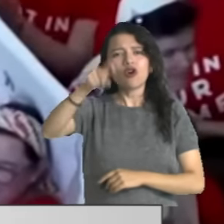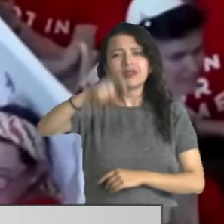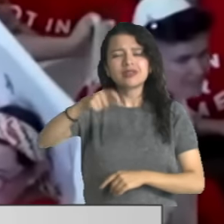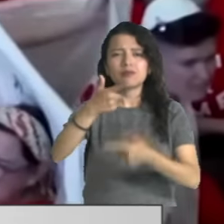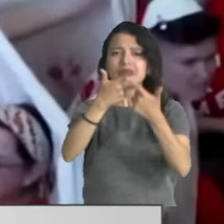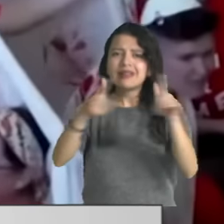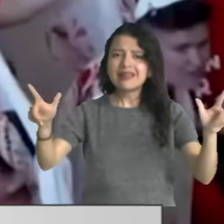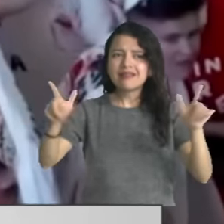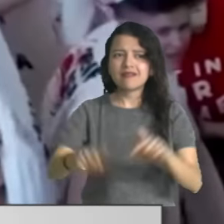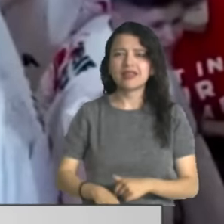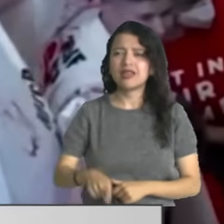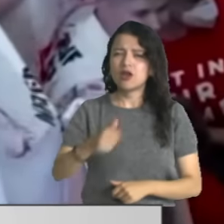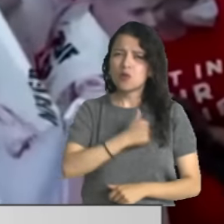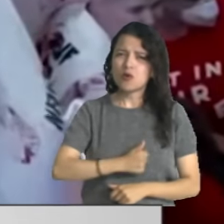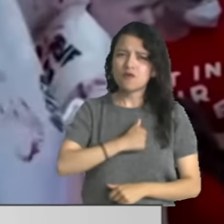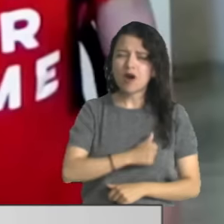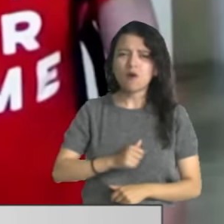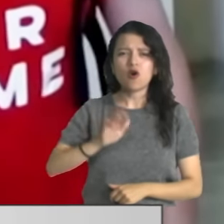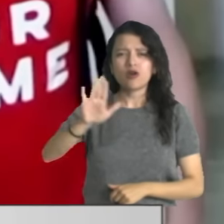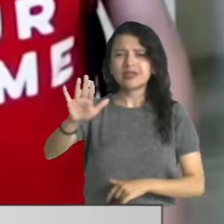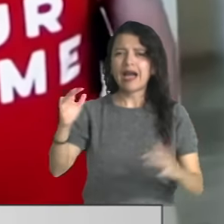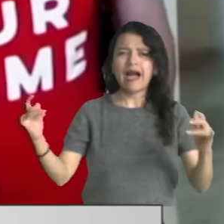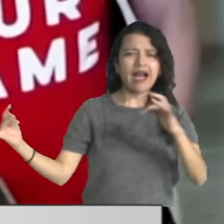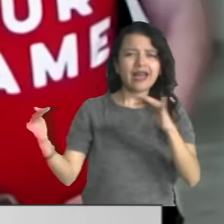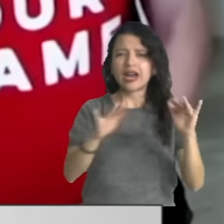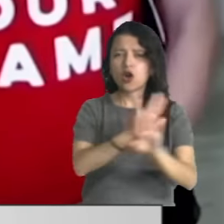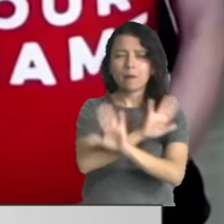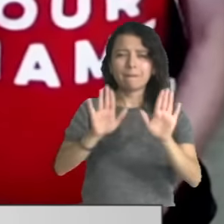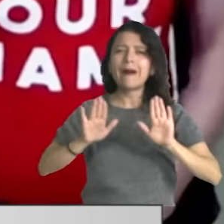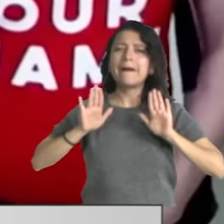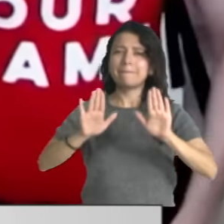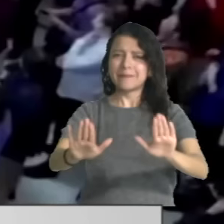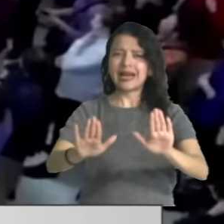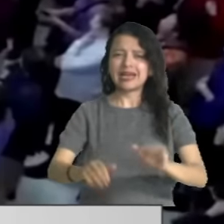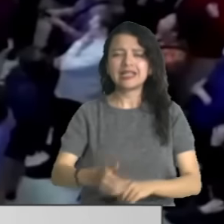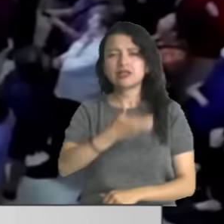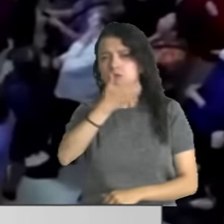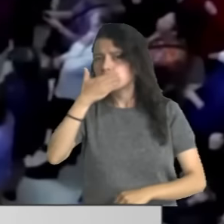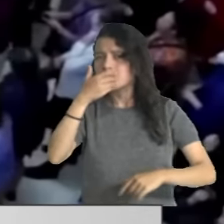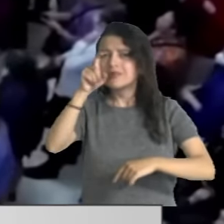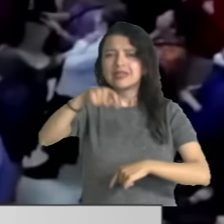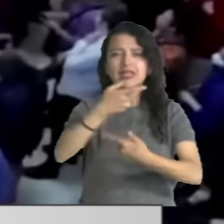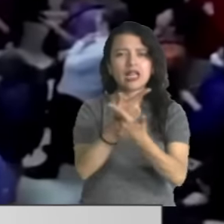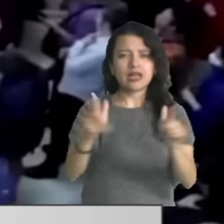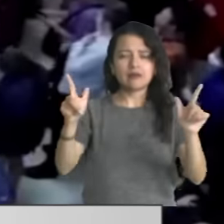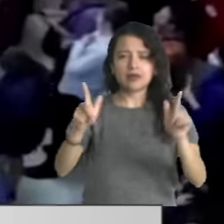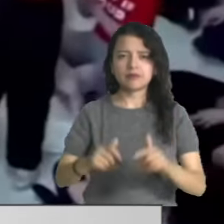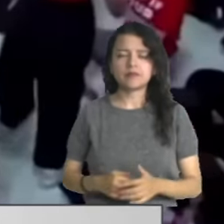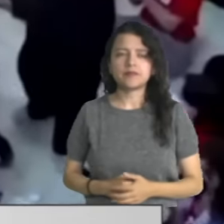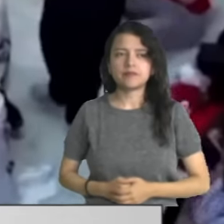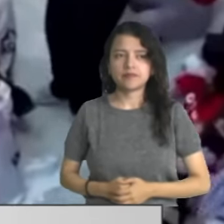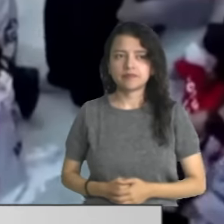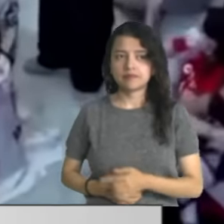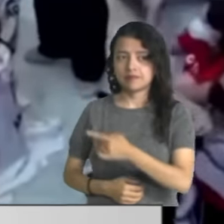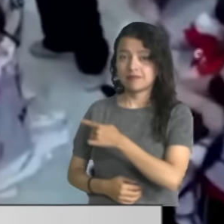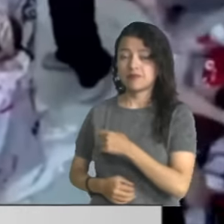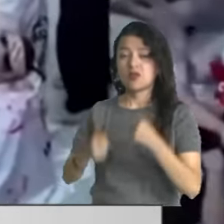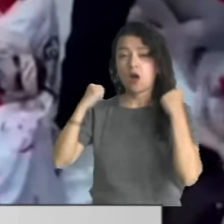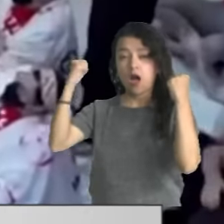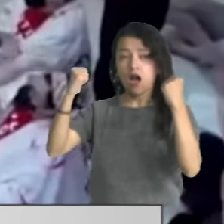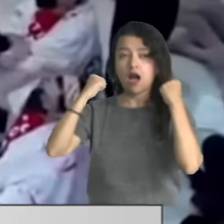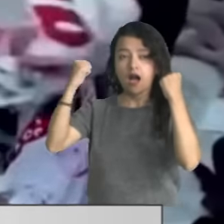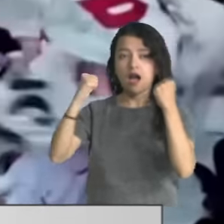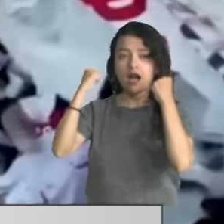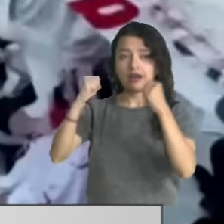que Netanyahu firme ya el cese al fuego para lograr la libertad de los secuestrados en el enclave. Ante estas protestas,